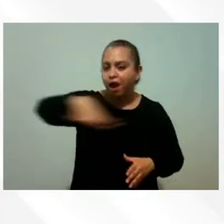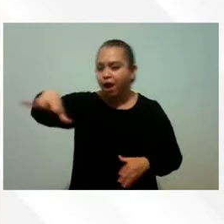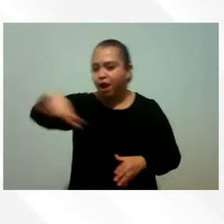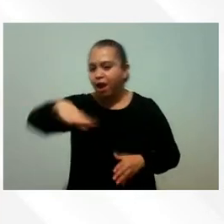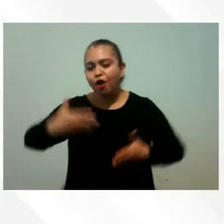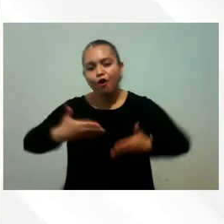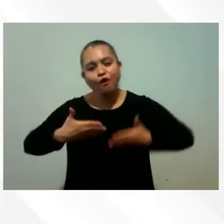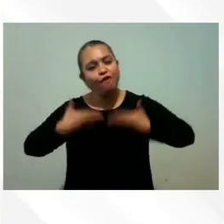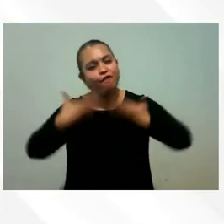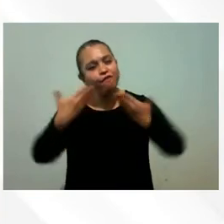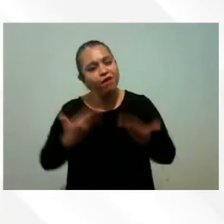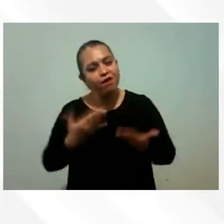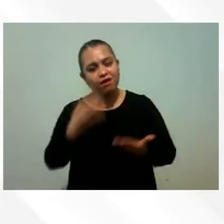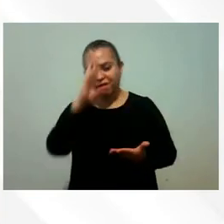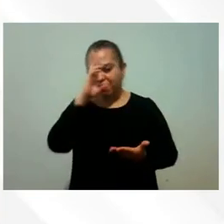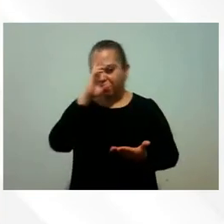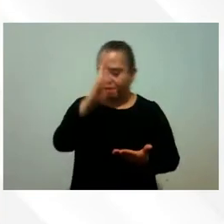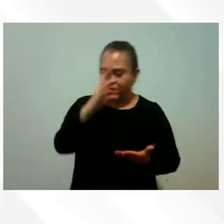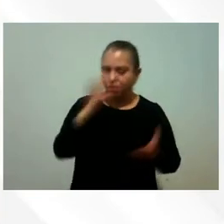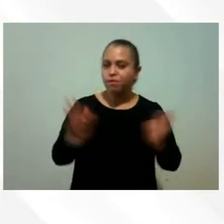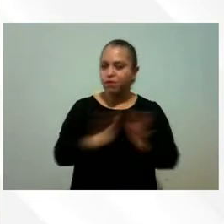para la participación activa.